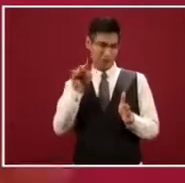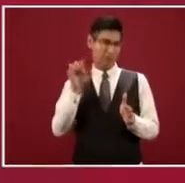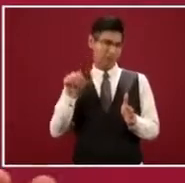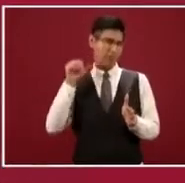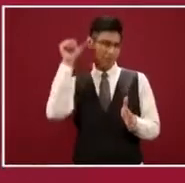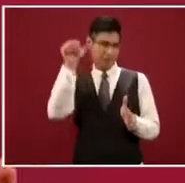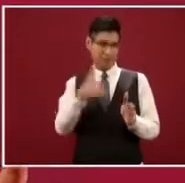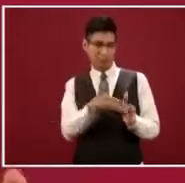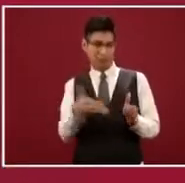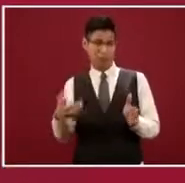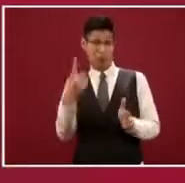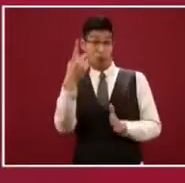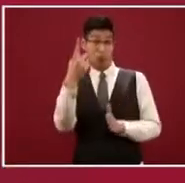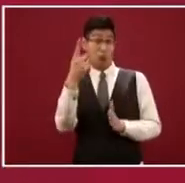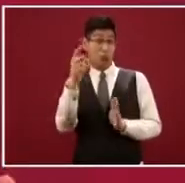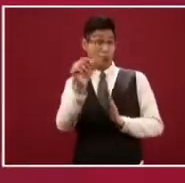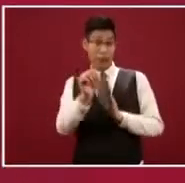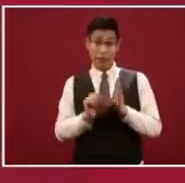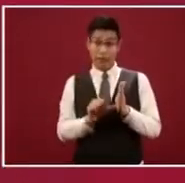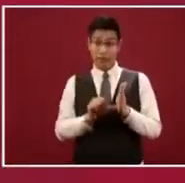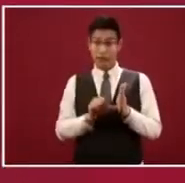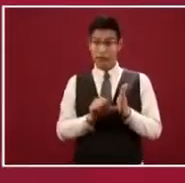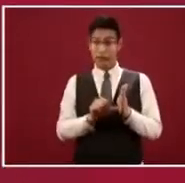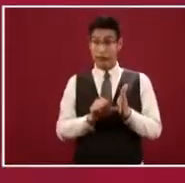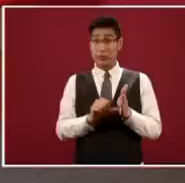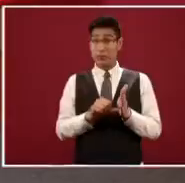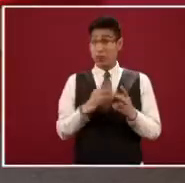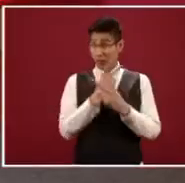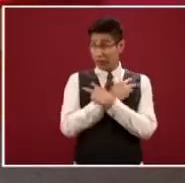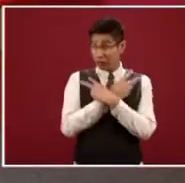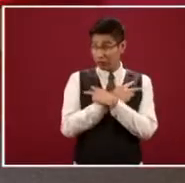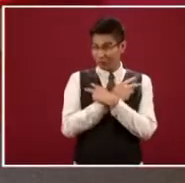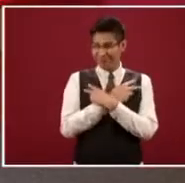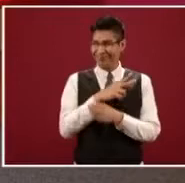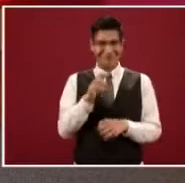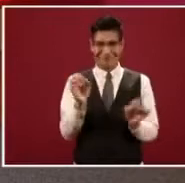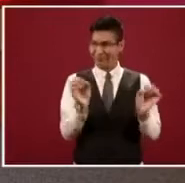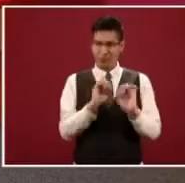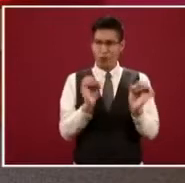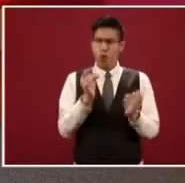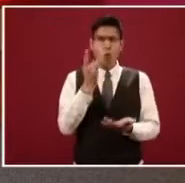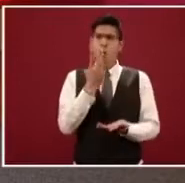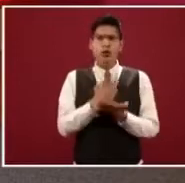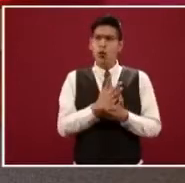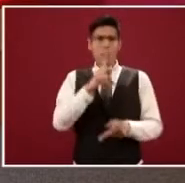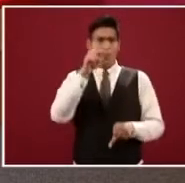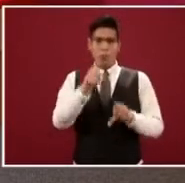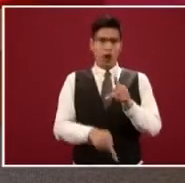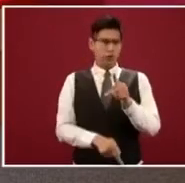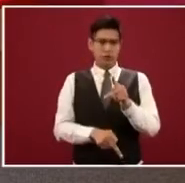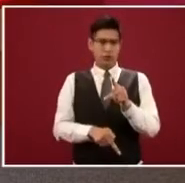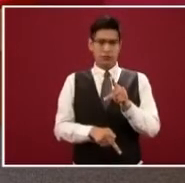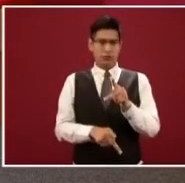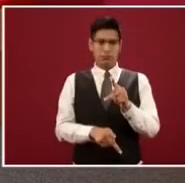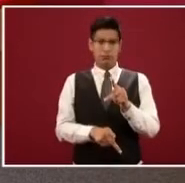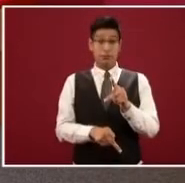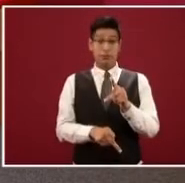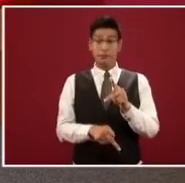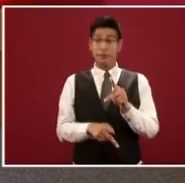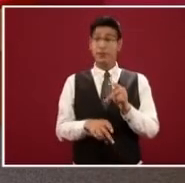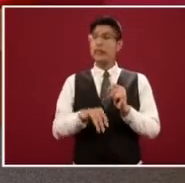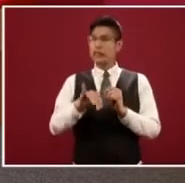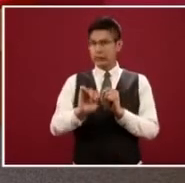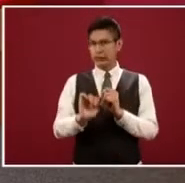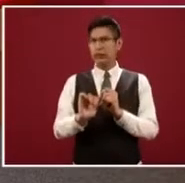de receso escolar, no son vacaciones, se incorporó las 2 semanas de las vacaciones,